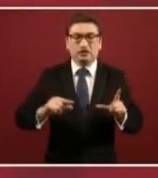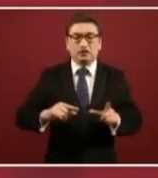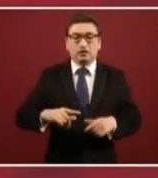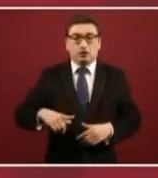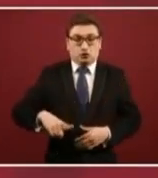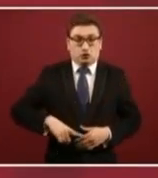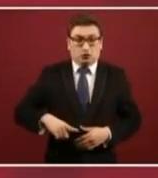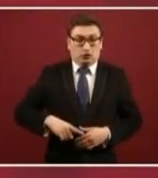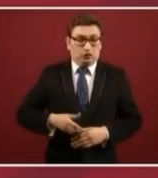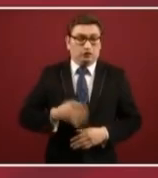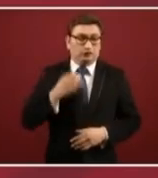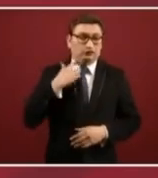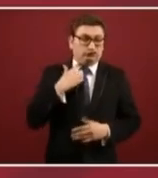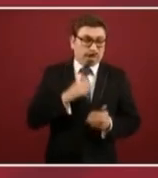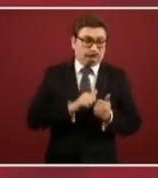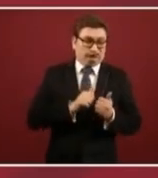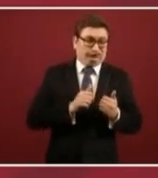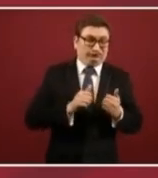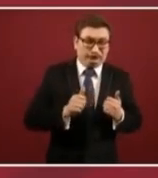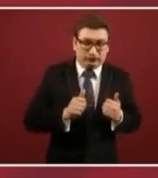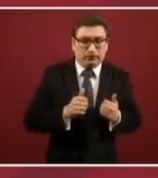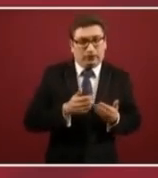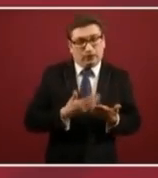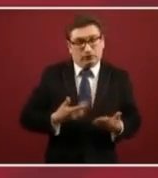que priorizar,